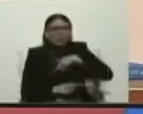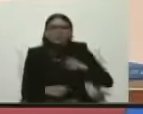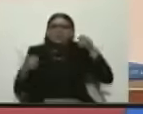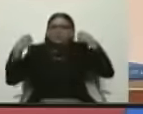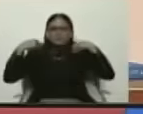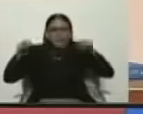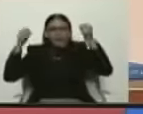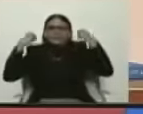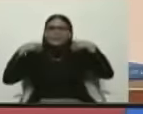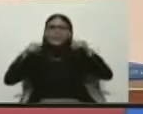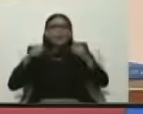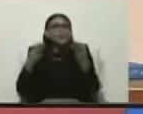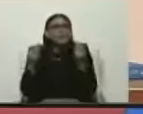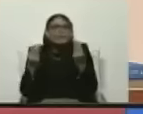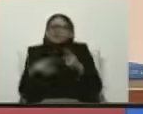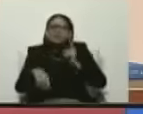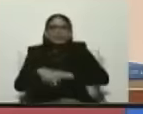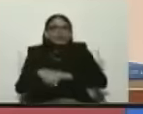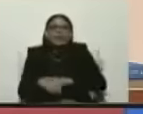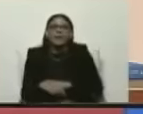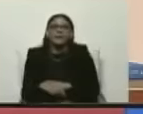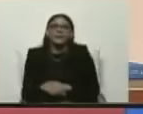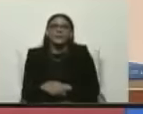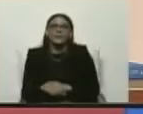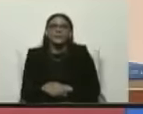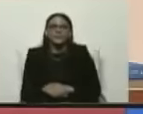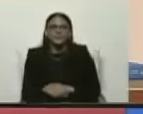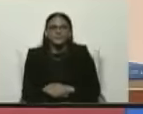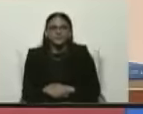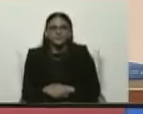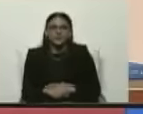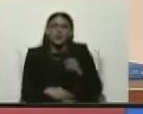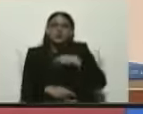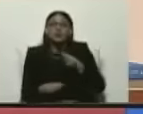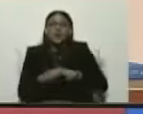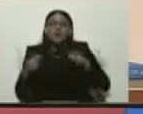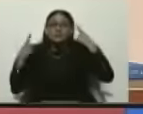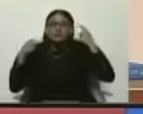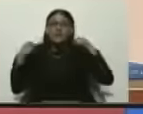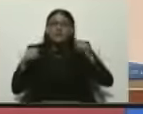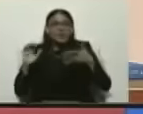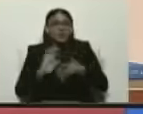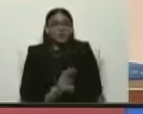No ahorita, desde hace muchísimo tiempo. Ensayos que